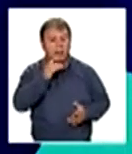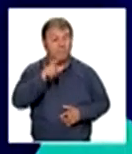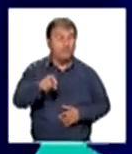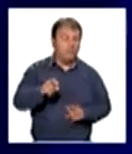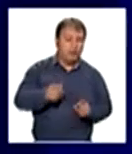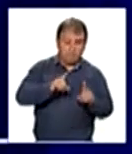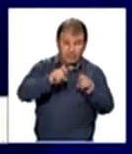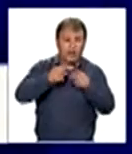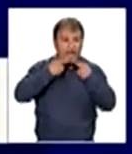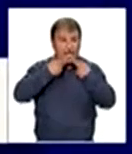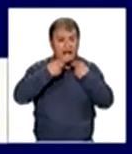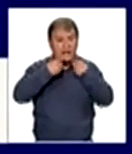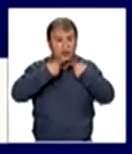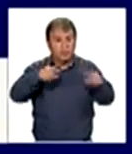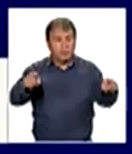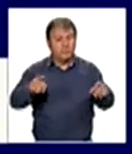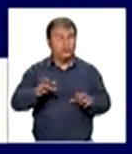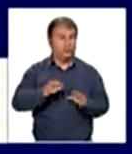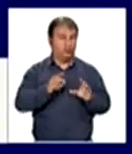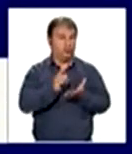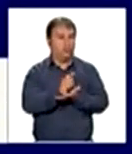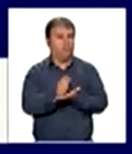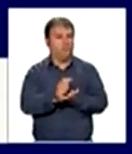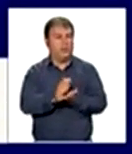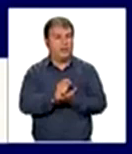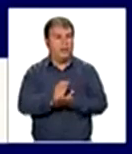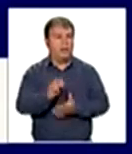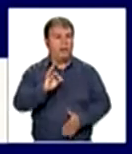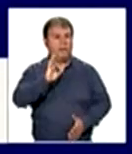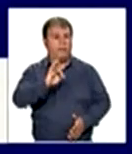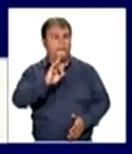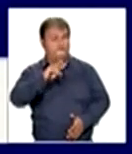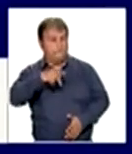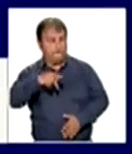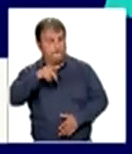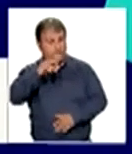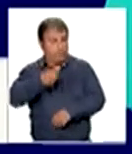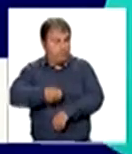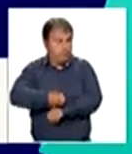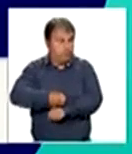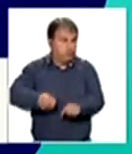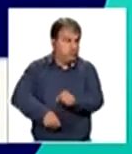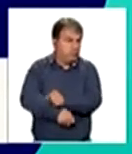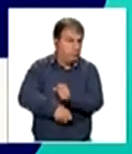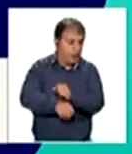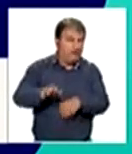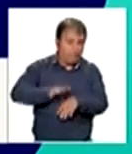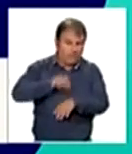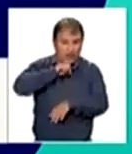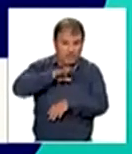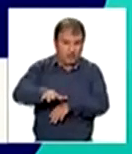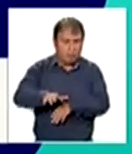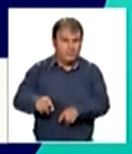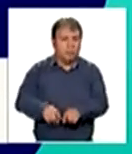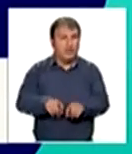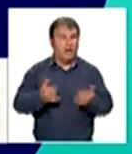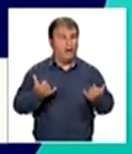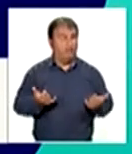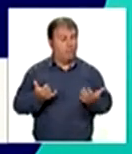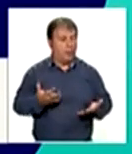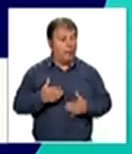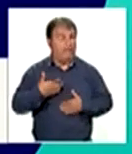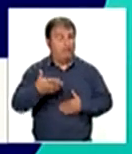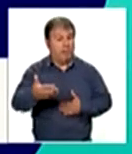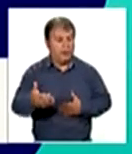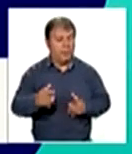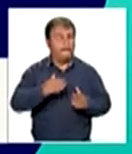los primeros en informar a través de su cuenta de Twitter, la Federación Peruana de Fútbol ya fue comunicada. Vamos a escuchar ahora, más adelante,